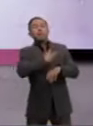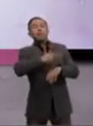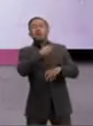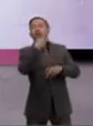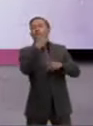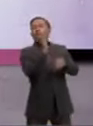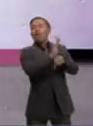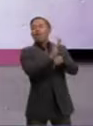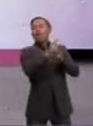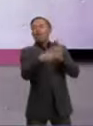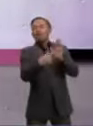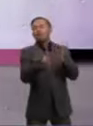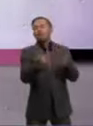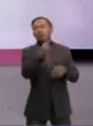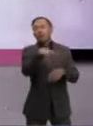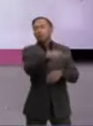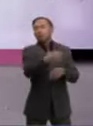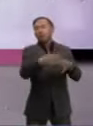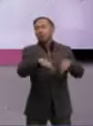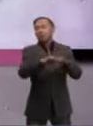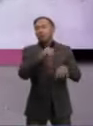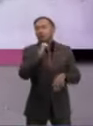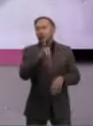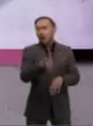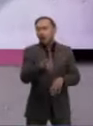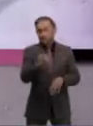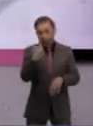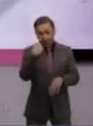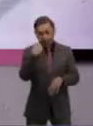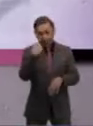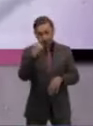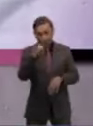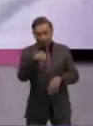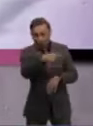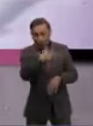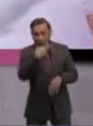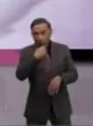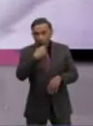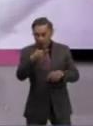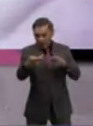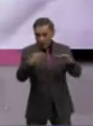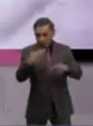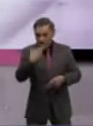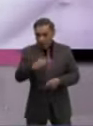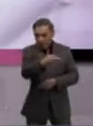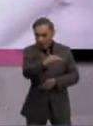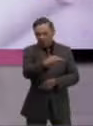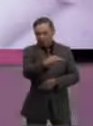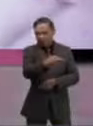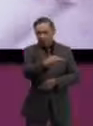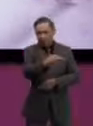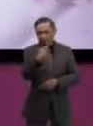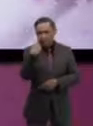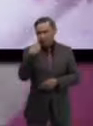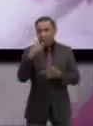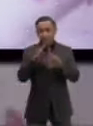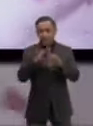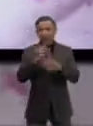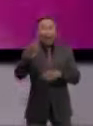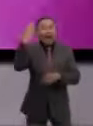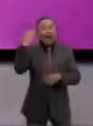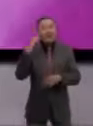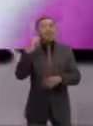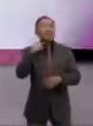importa. La realidad es que el señor, por lo visto, no se preparó bien. Yo estuve exclusivamente, si me permites, en el gobierno de